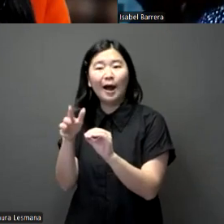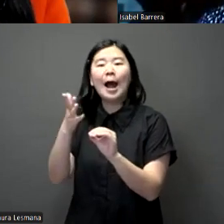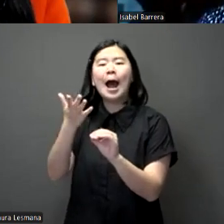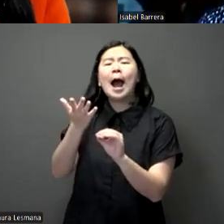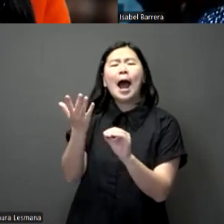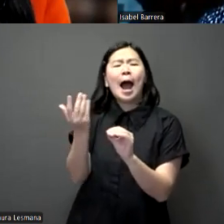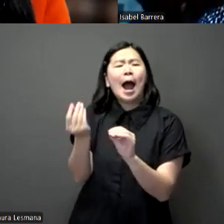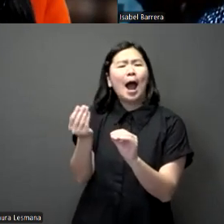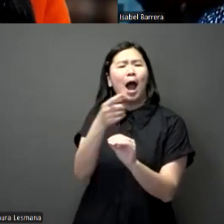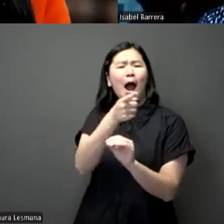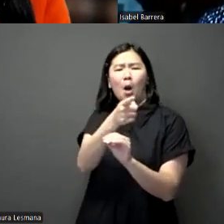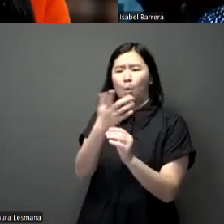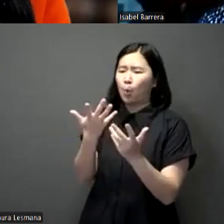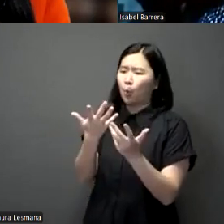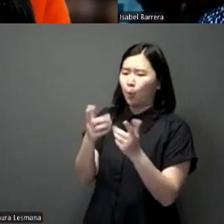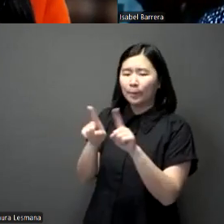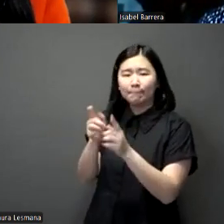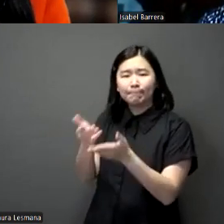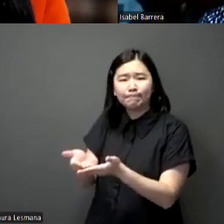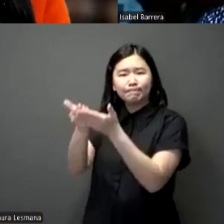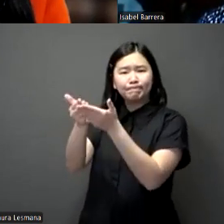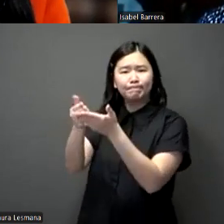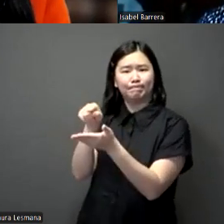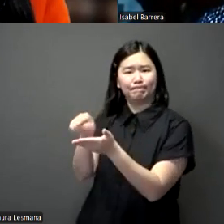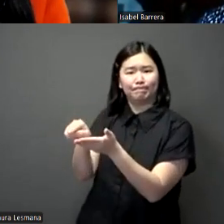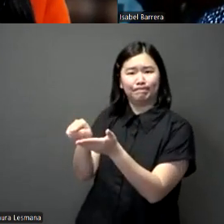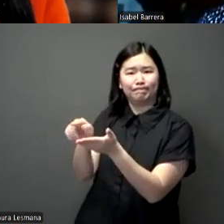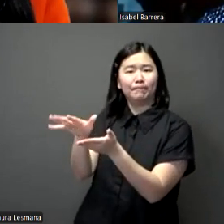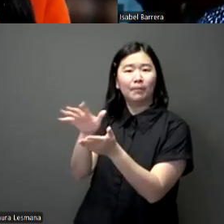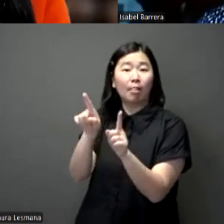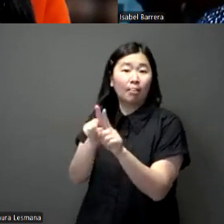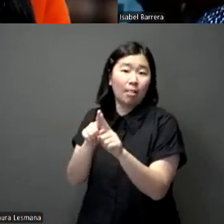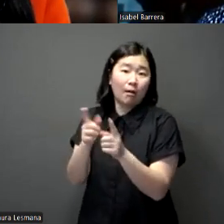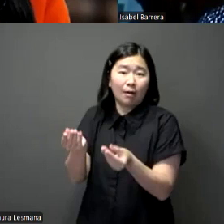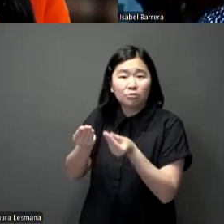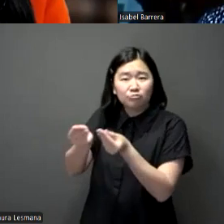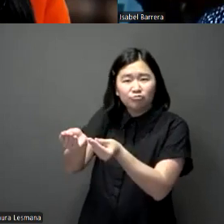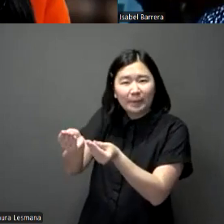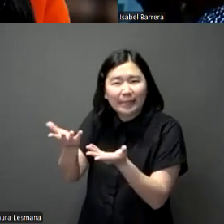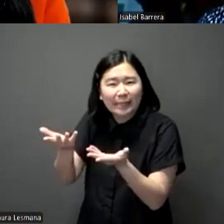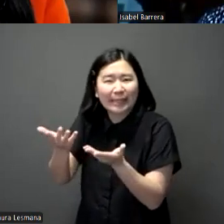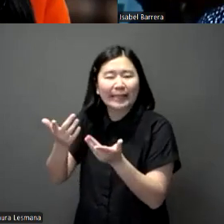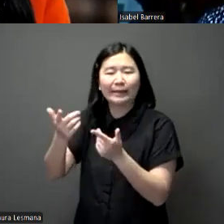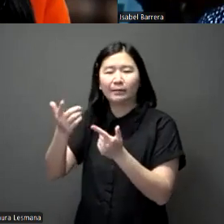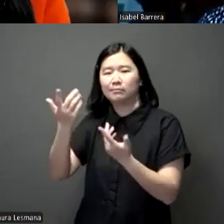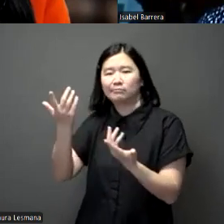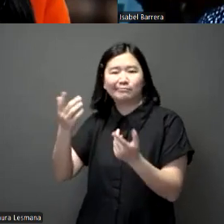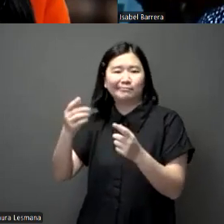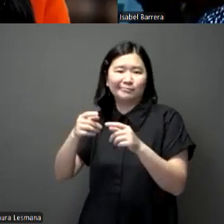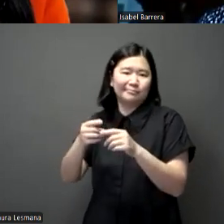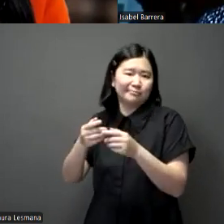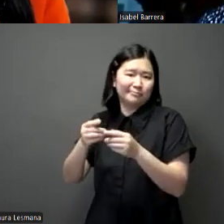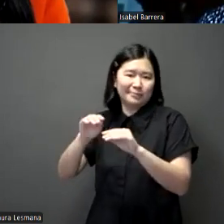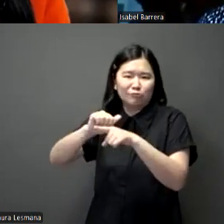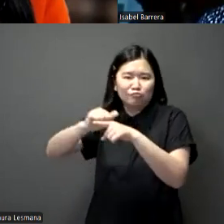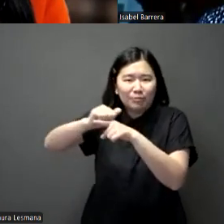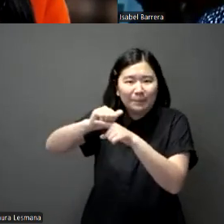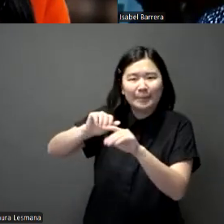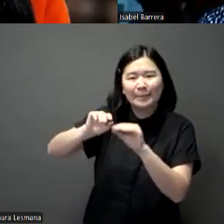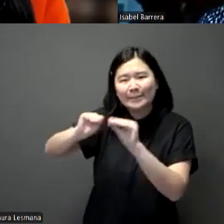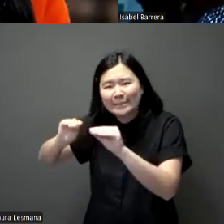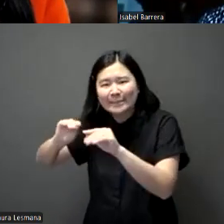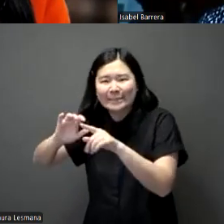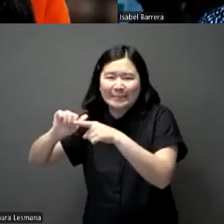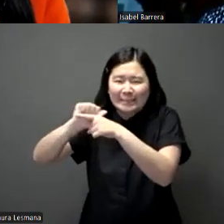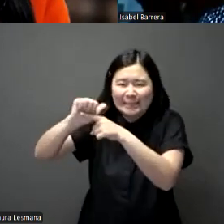existen todavía ciertos medicamentos y planes como radiofrecuencia. ¿Cuáles son los planes